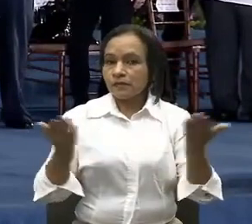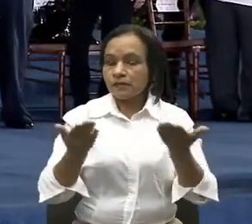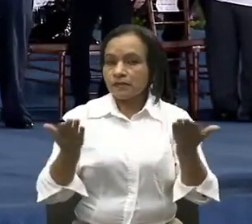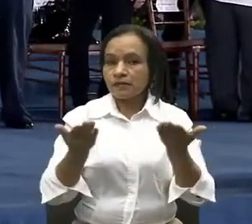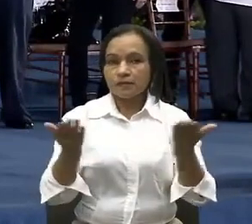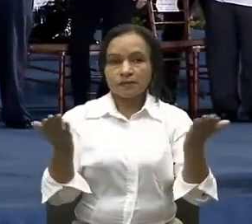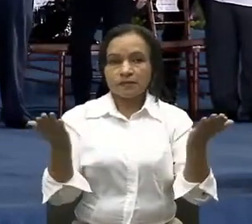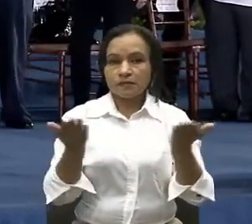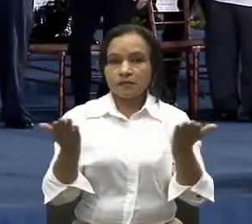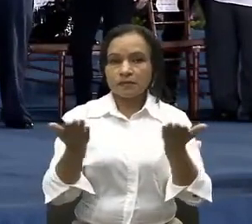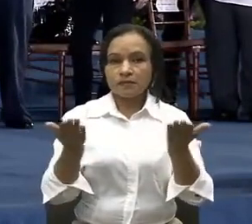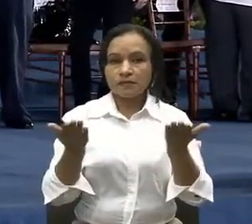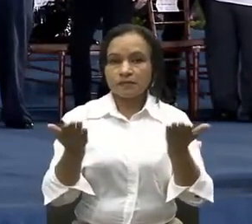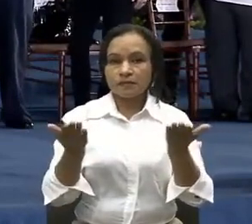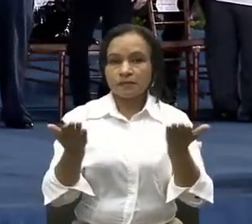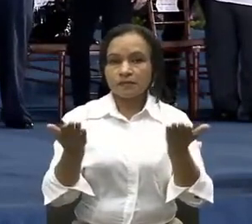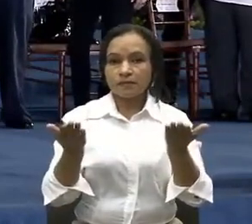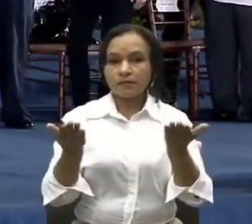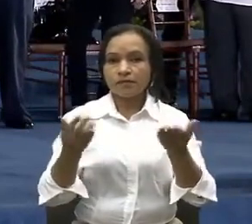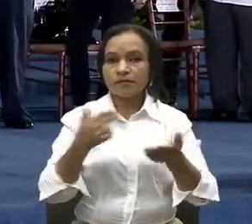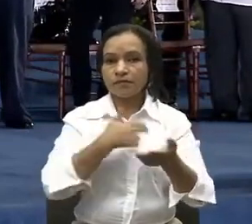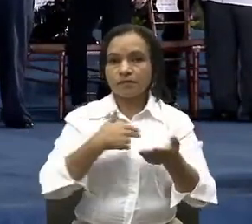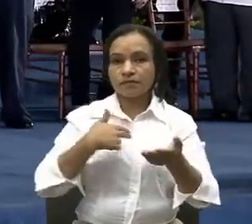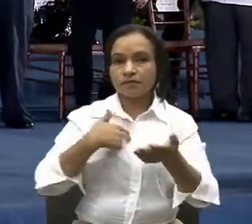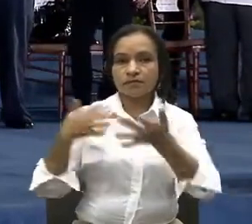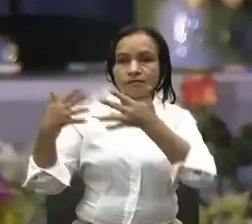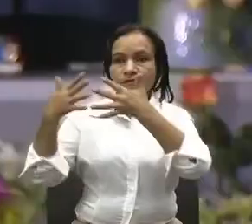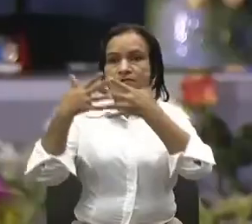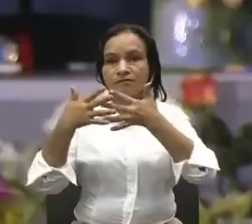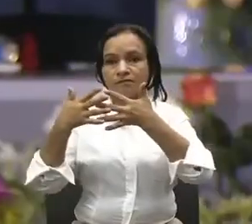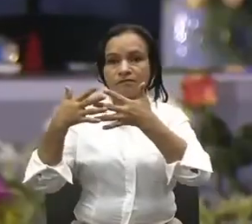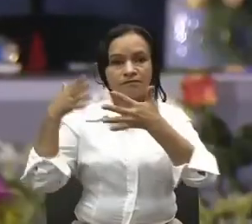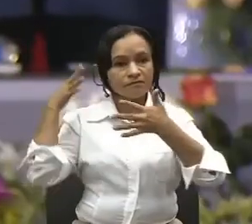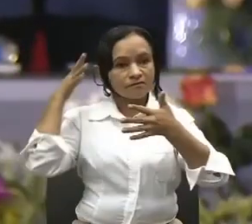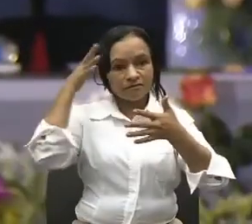¿Cómo habrían reaccionado los yanquis